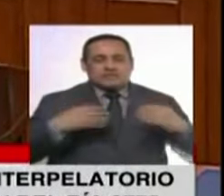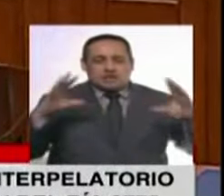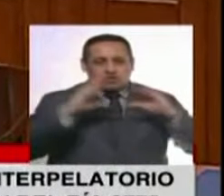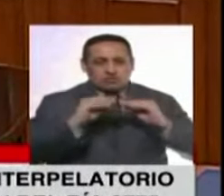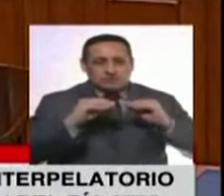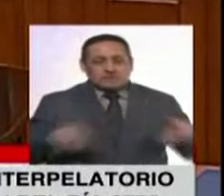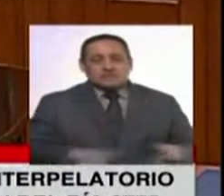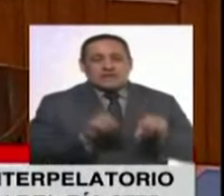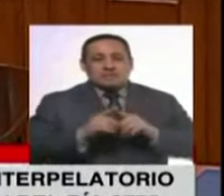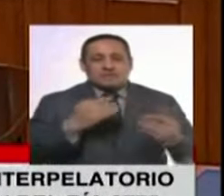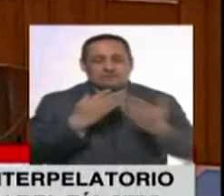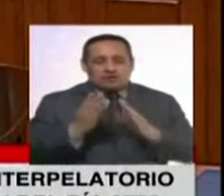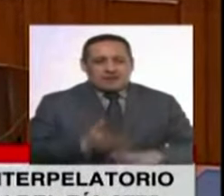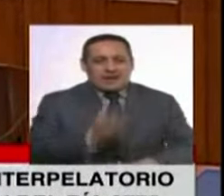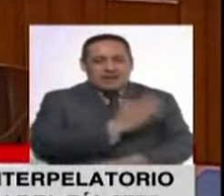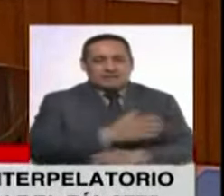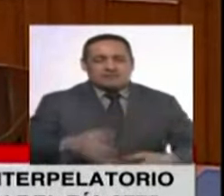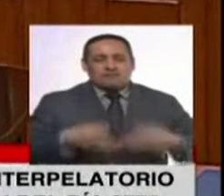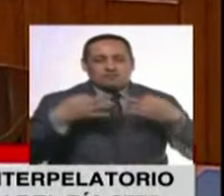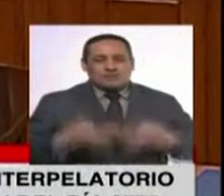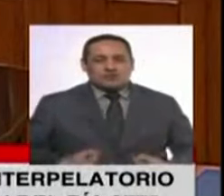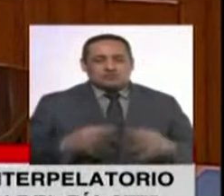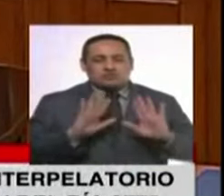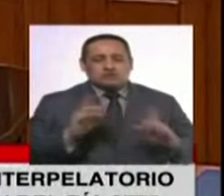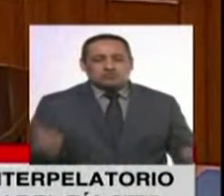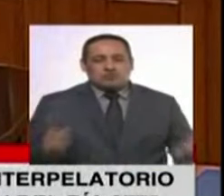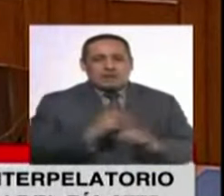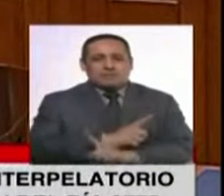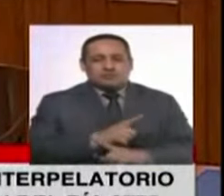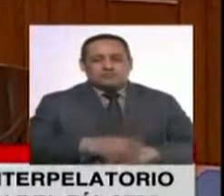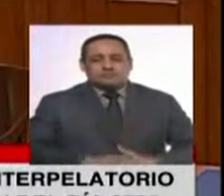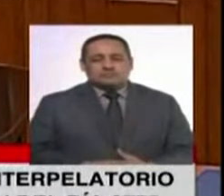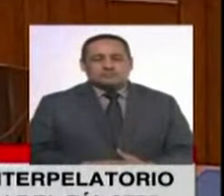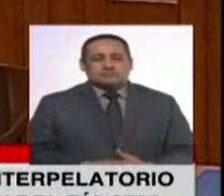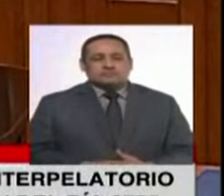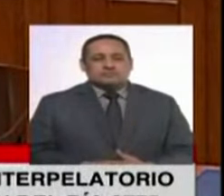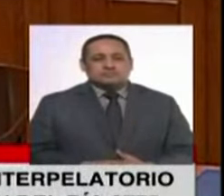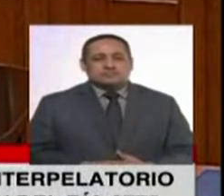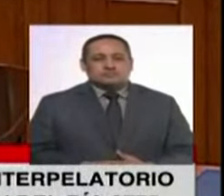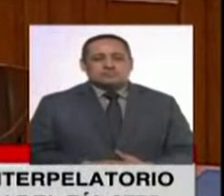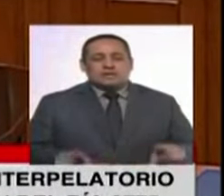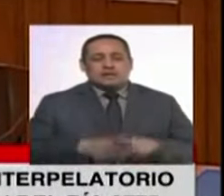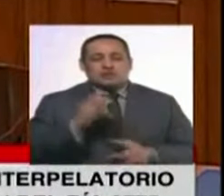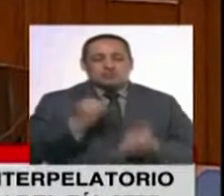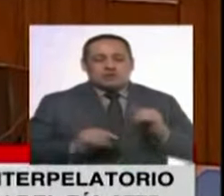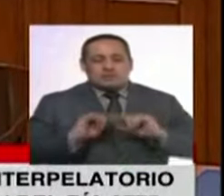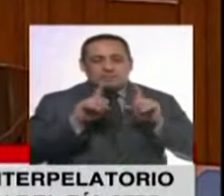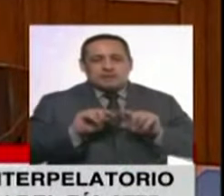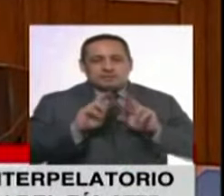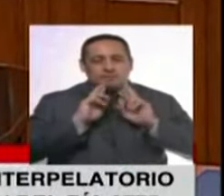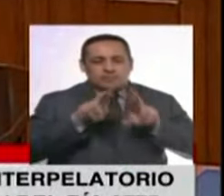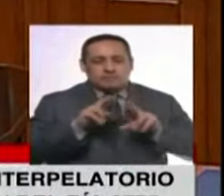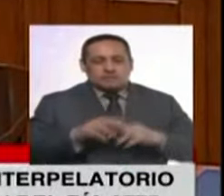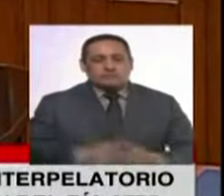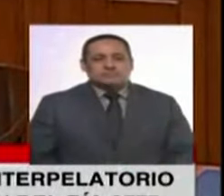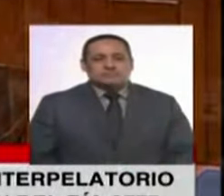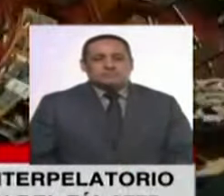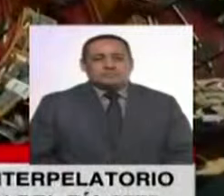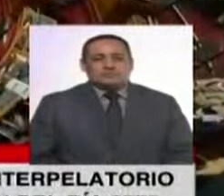de la noche de manera previa a la formalización del cambio he combinado con la primera pregunta del señor